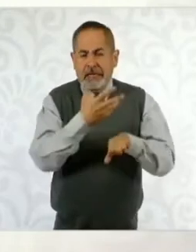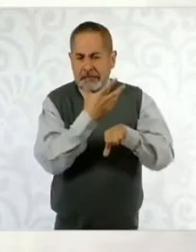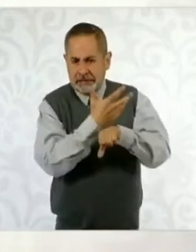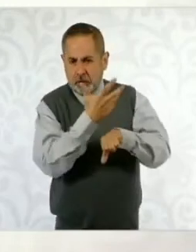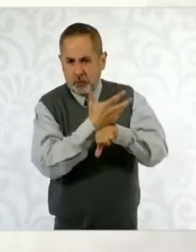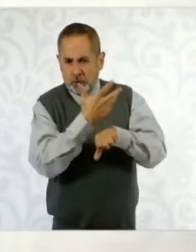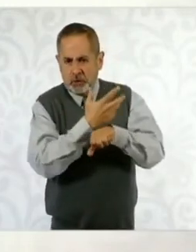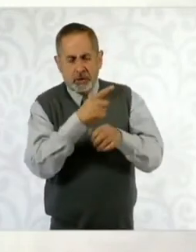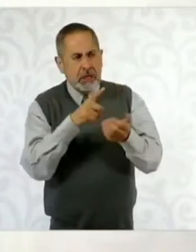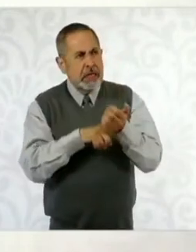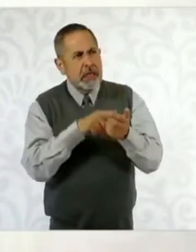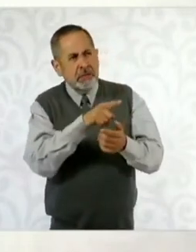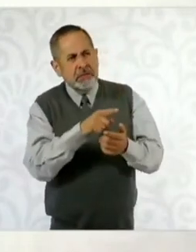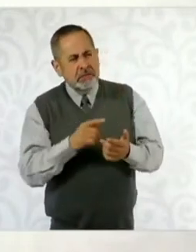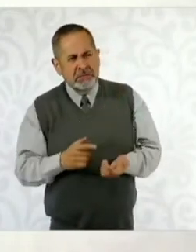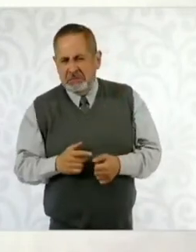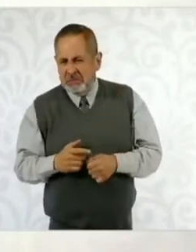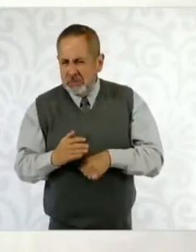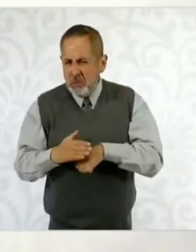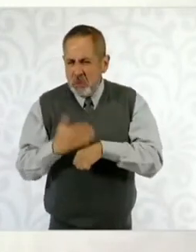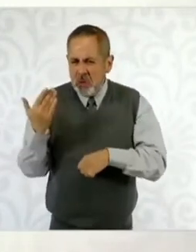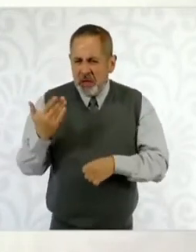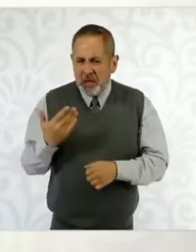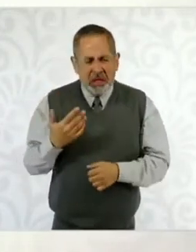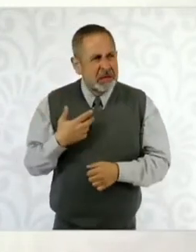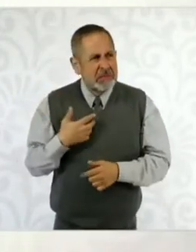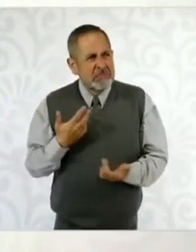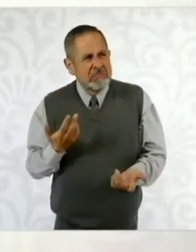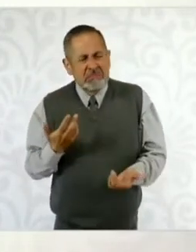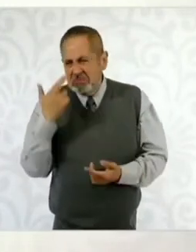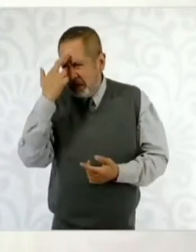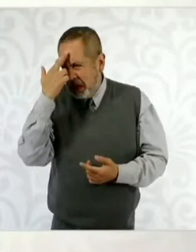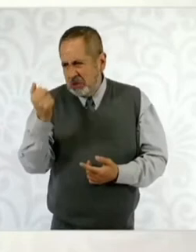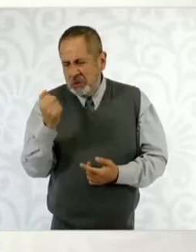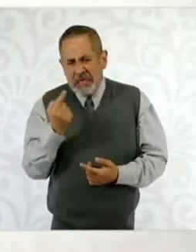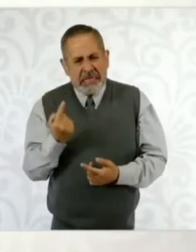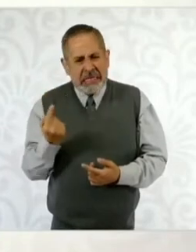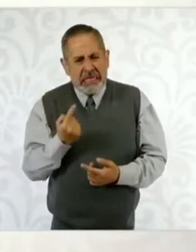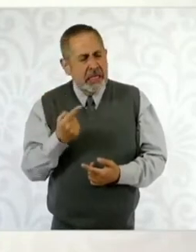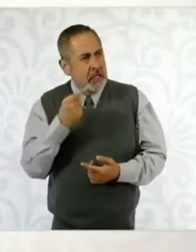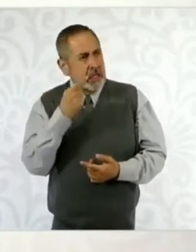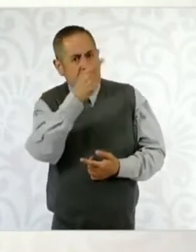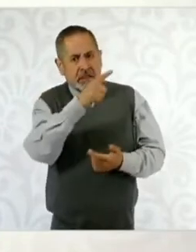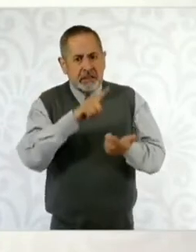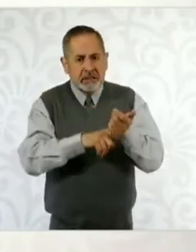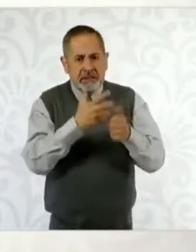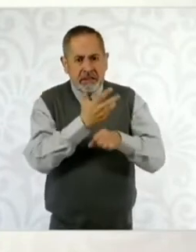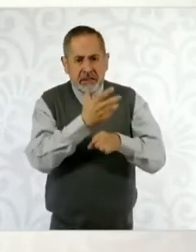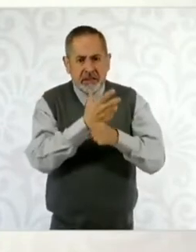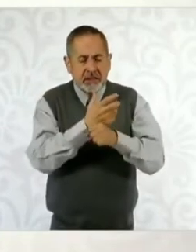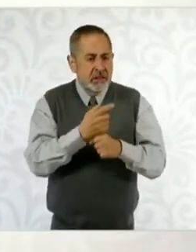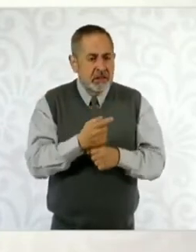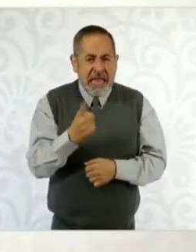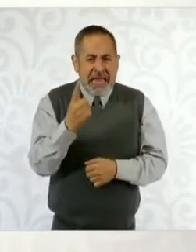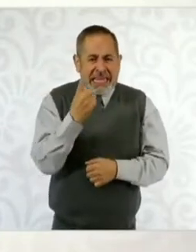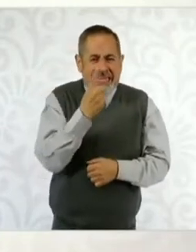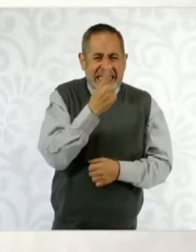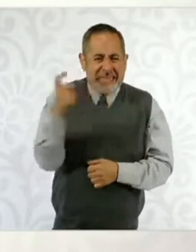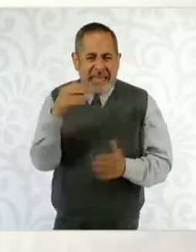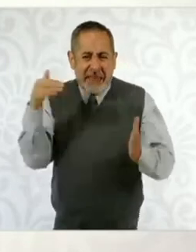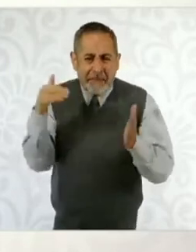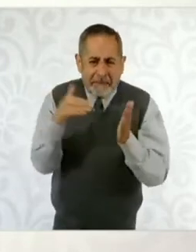Unidos hay una crisis que lleva prácticamente 100,000 muertes